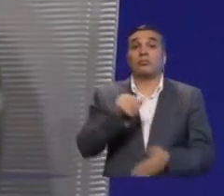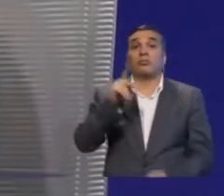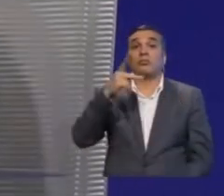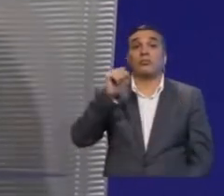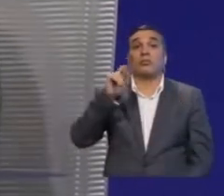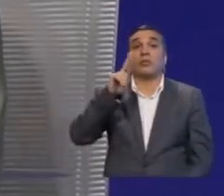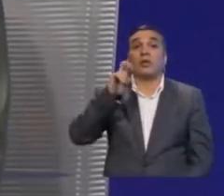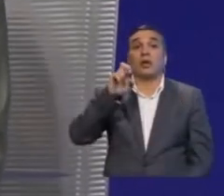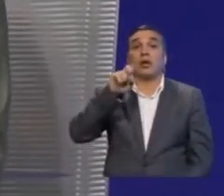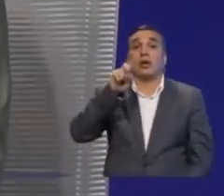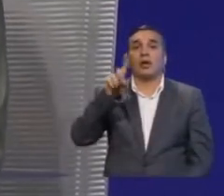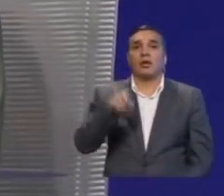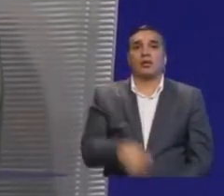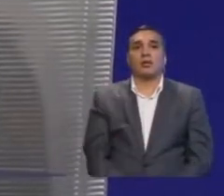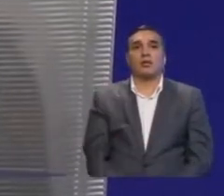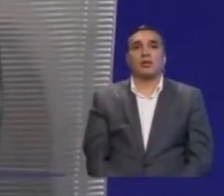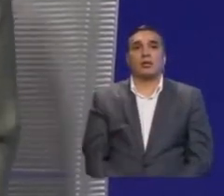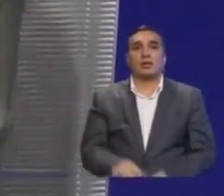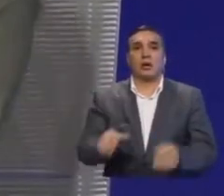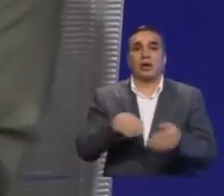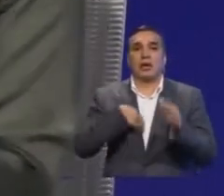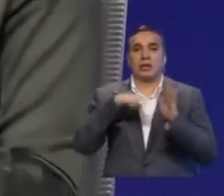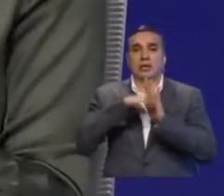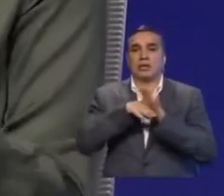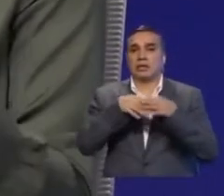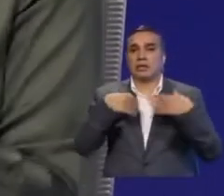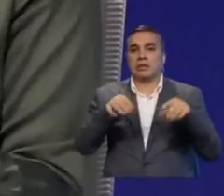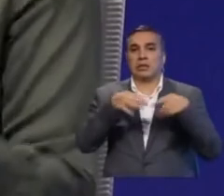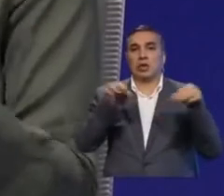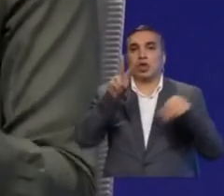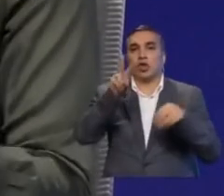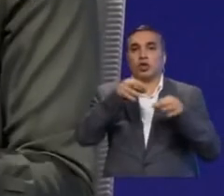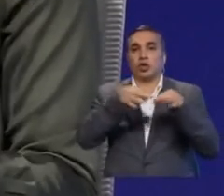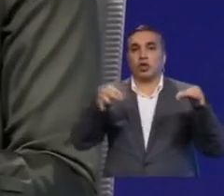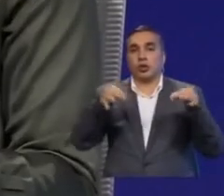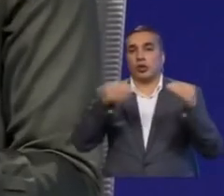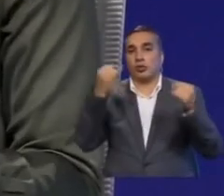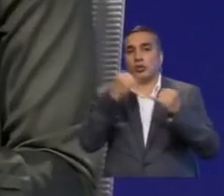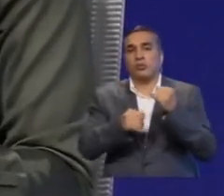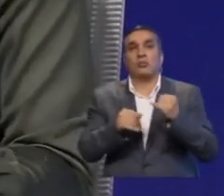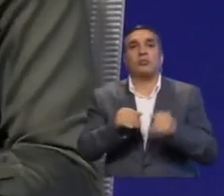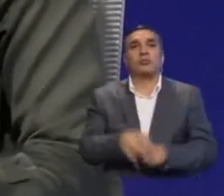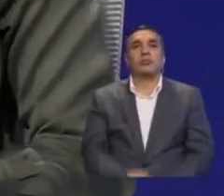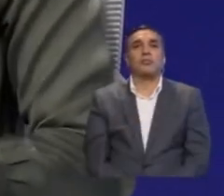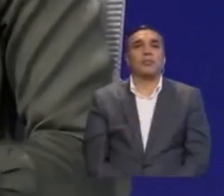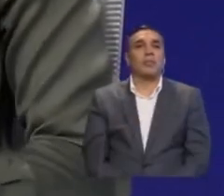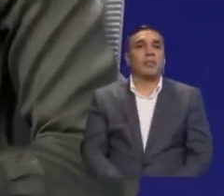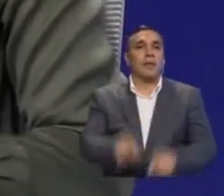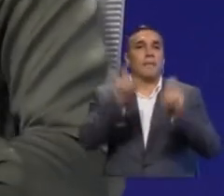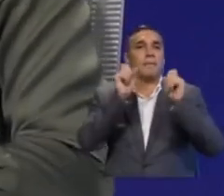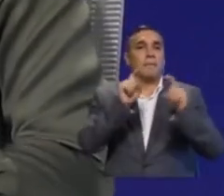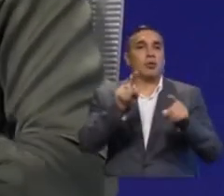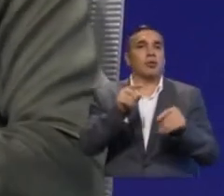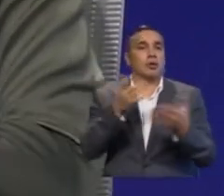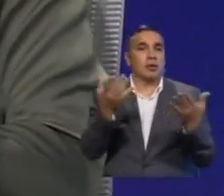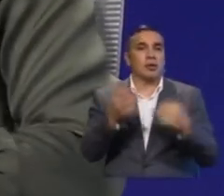Pérez. Ya nos van quedando menos sobres, 2 apenas. La penúltima pregunta